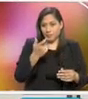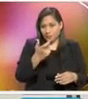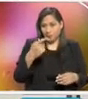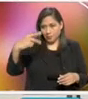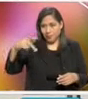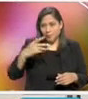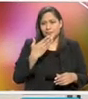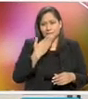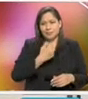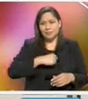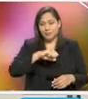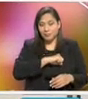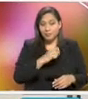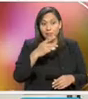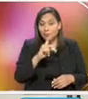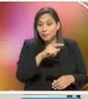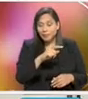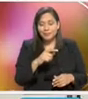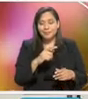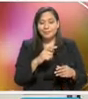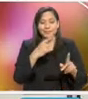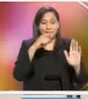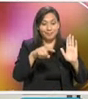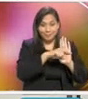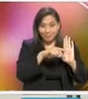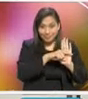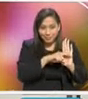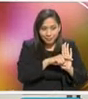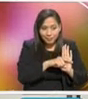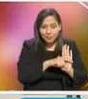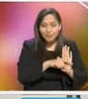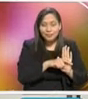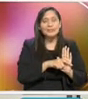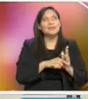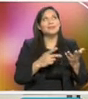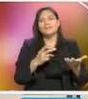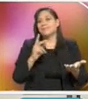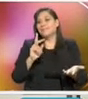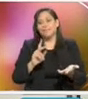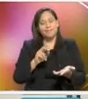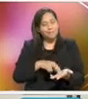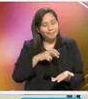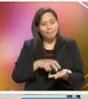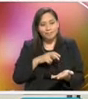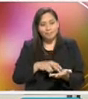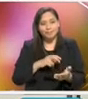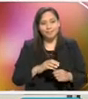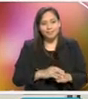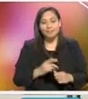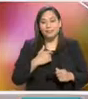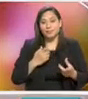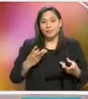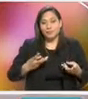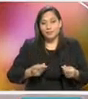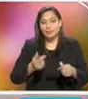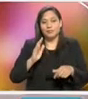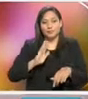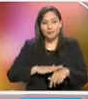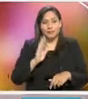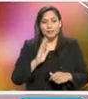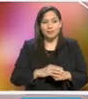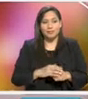los corrientes. Ahora, ¿qué pasa si tú tienes los gastos que a veces no prevemos y que surgen, ¿no? Todos los